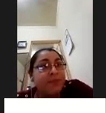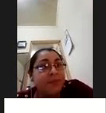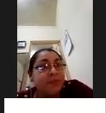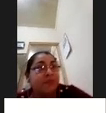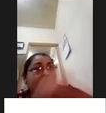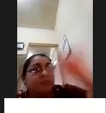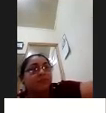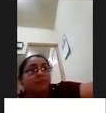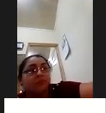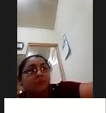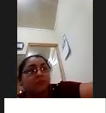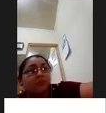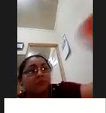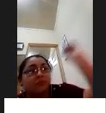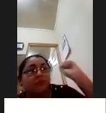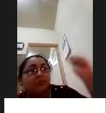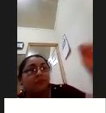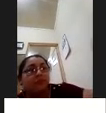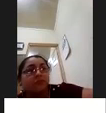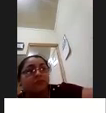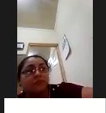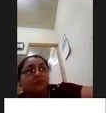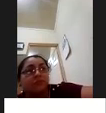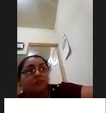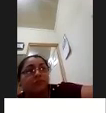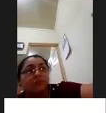O sea, ellos no pronuncian la T como R.